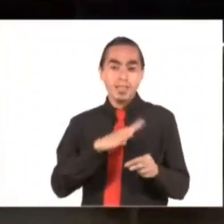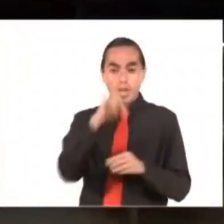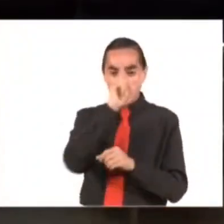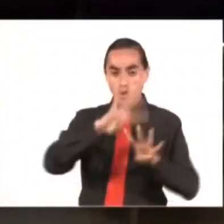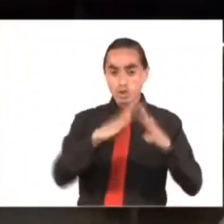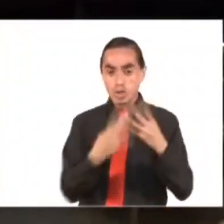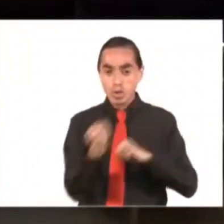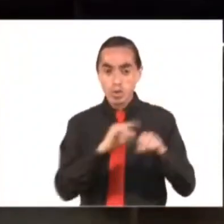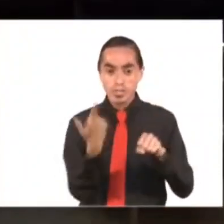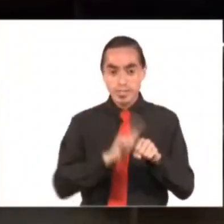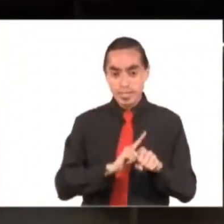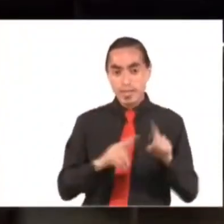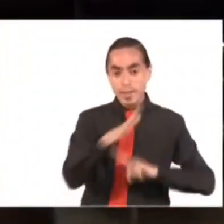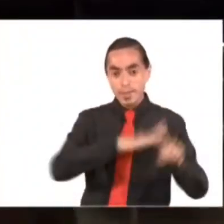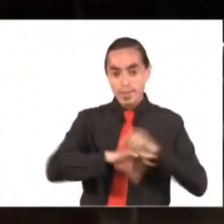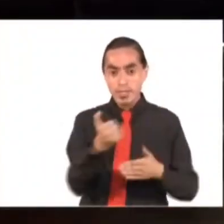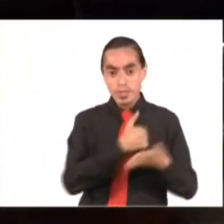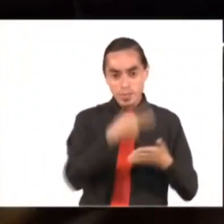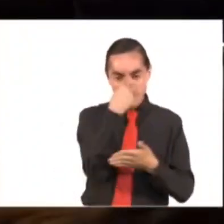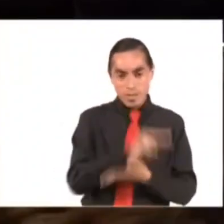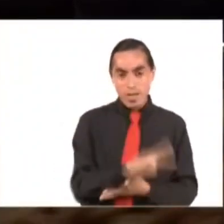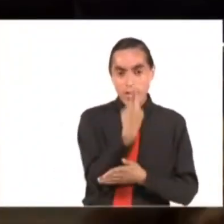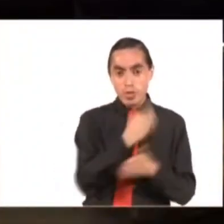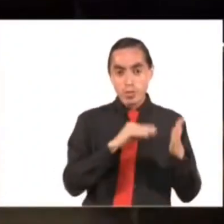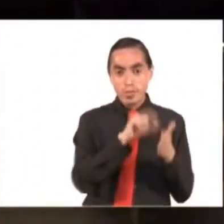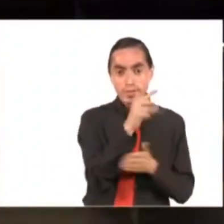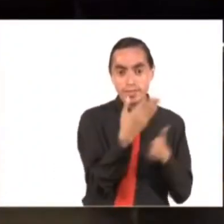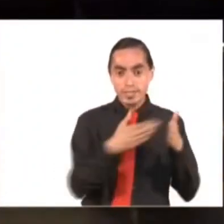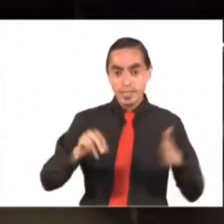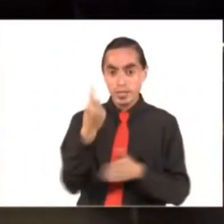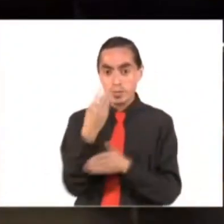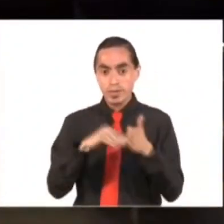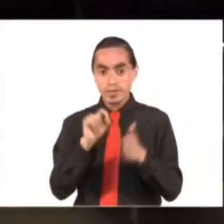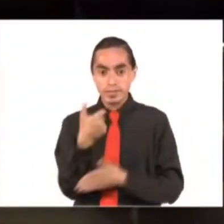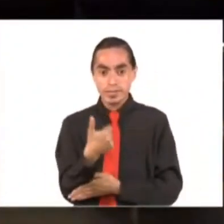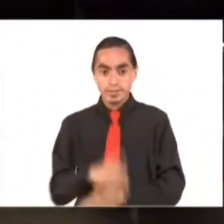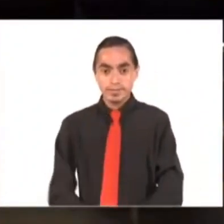México para el periodo 2023-2026.